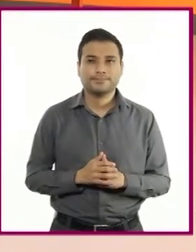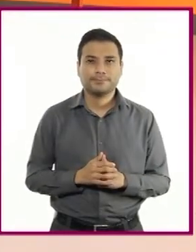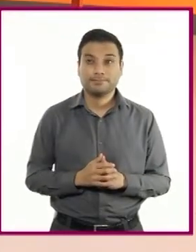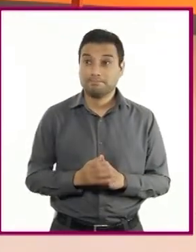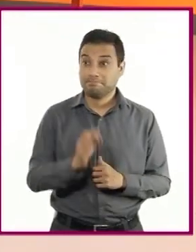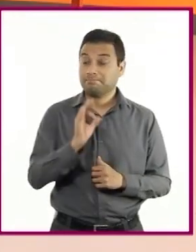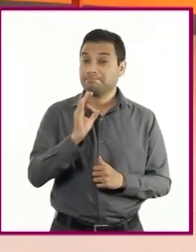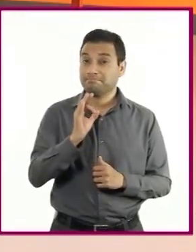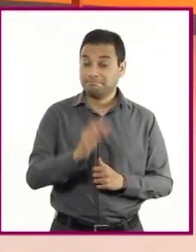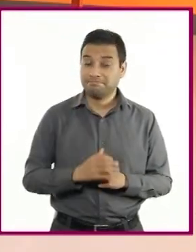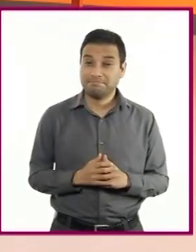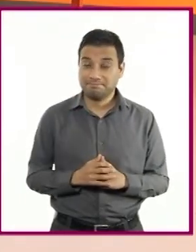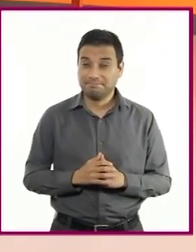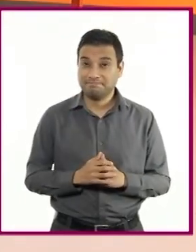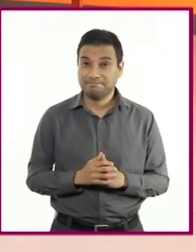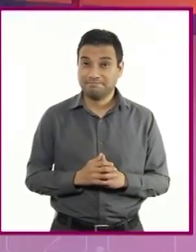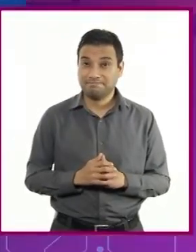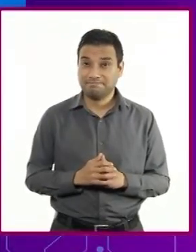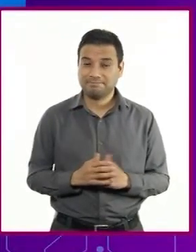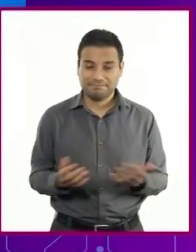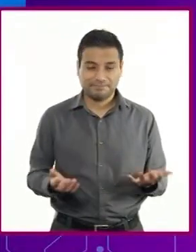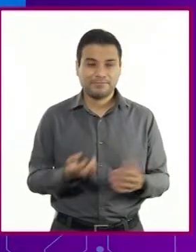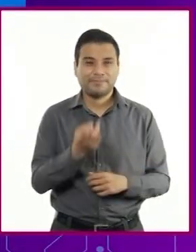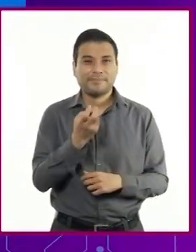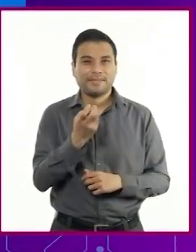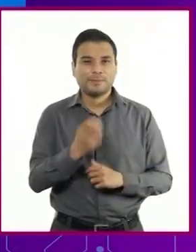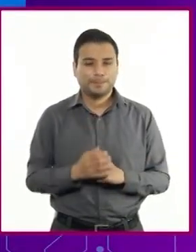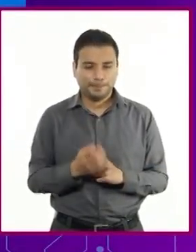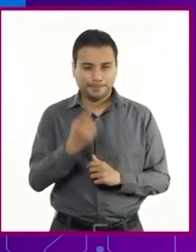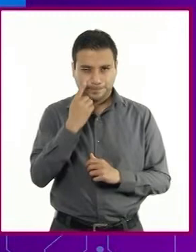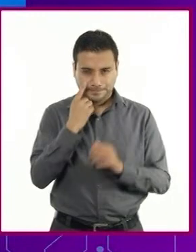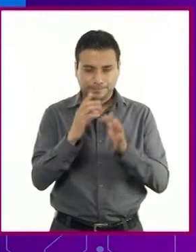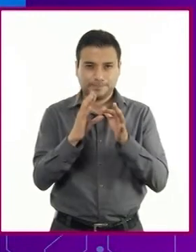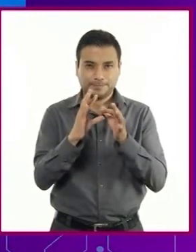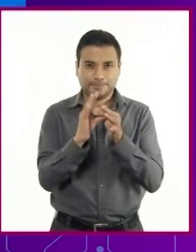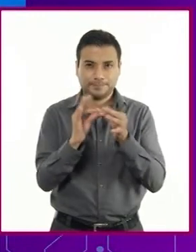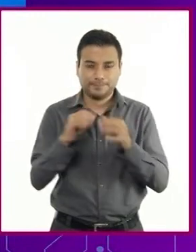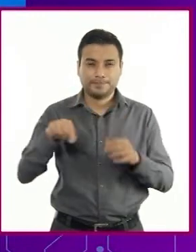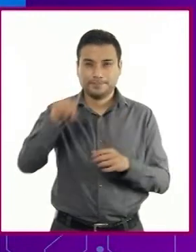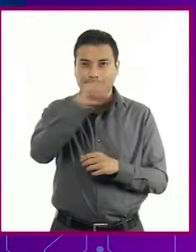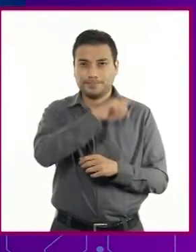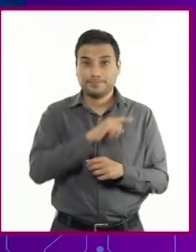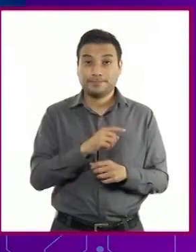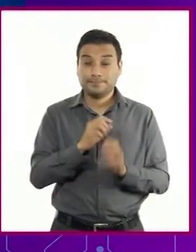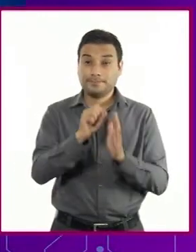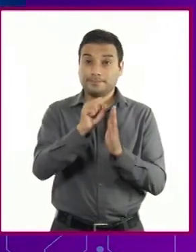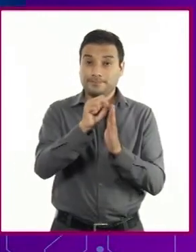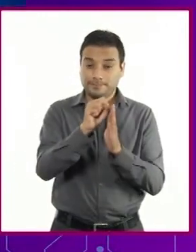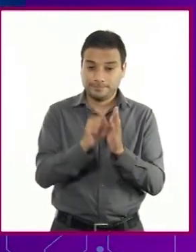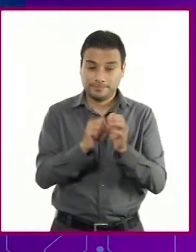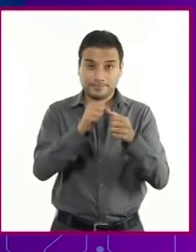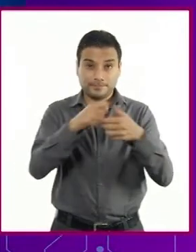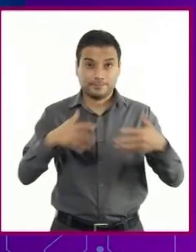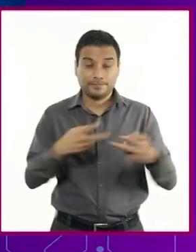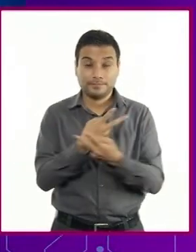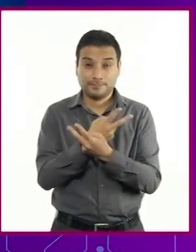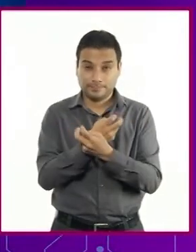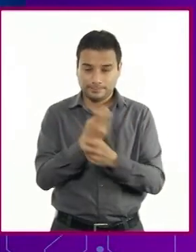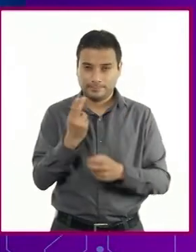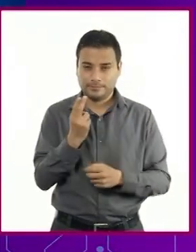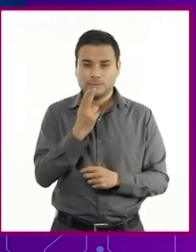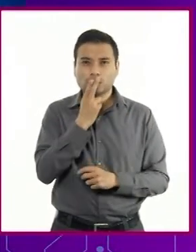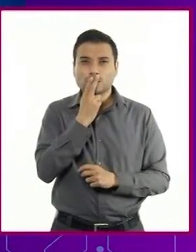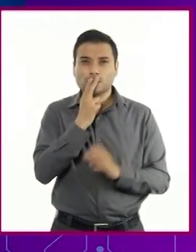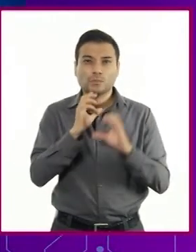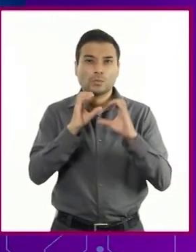Excelente observación, maestra Brenda. Para ello, es importante mantener nuestro sistema sano y fuerte. ¿Qué